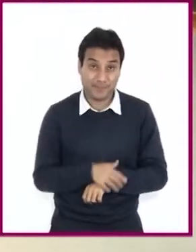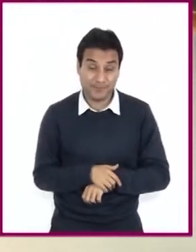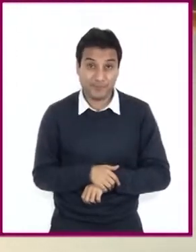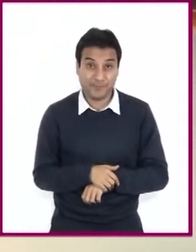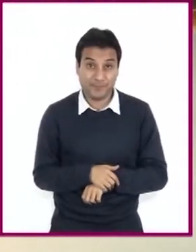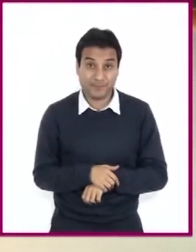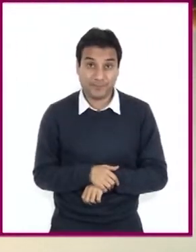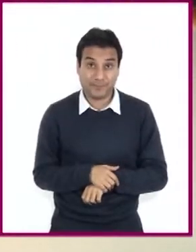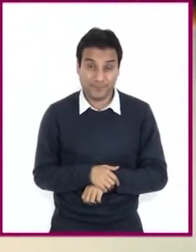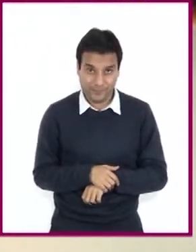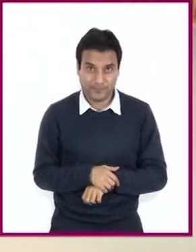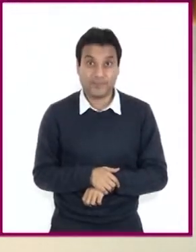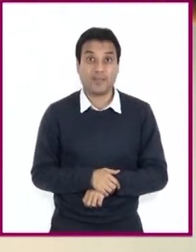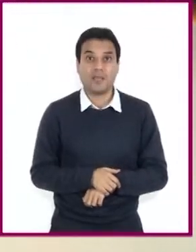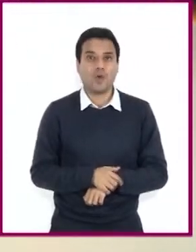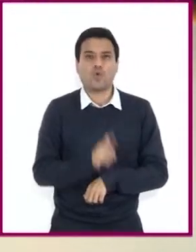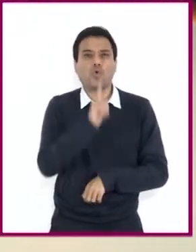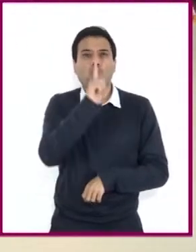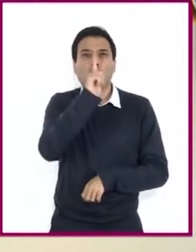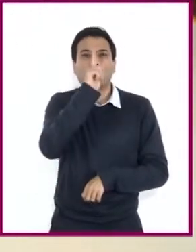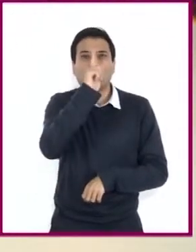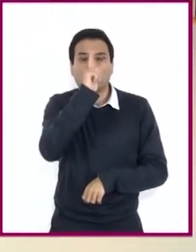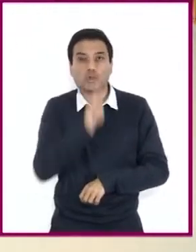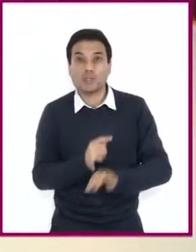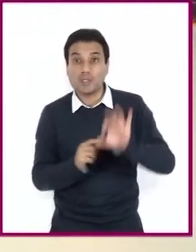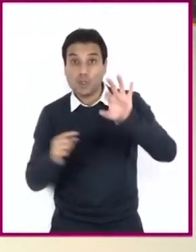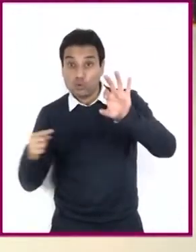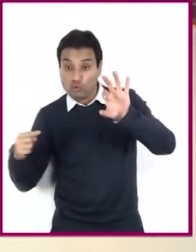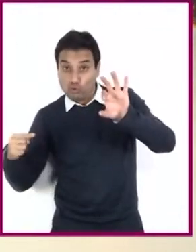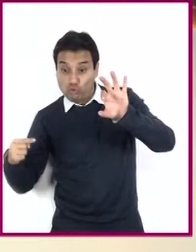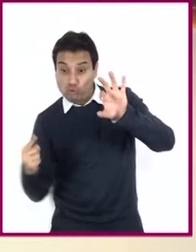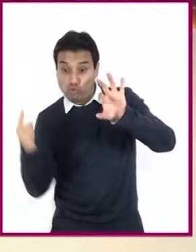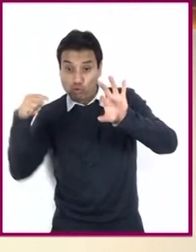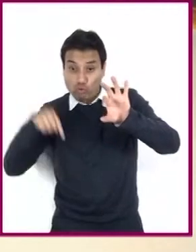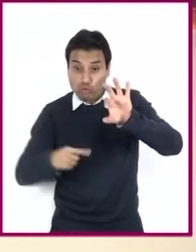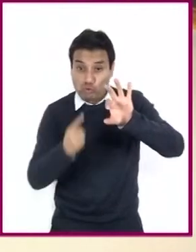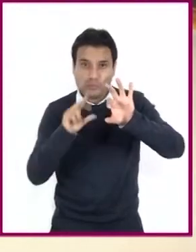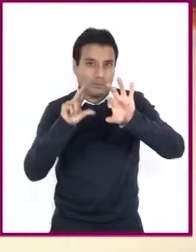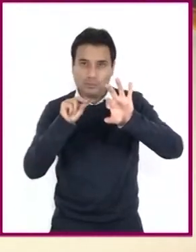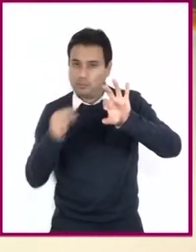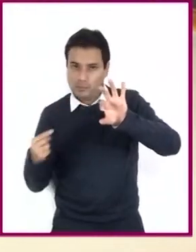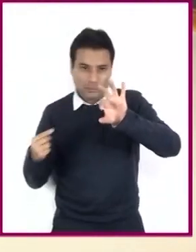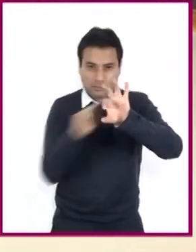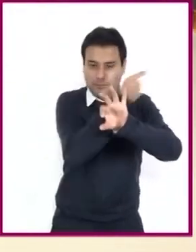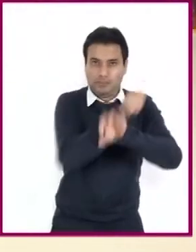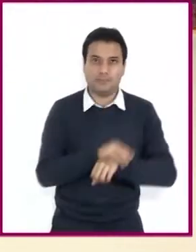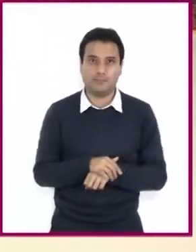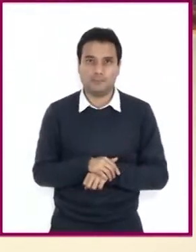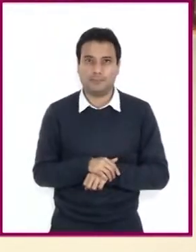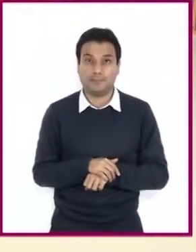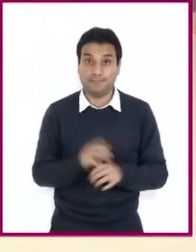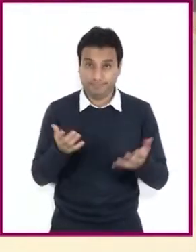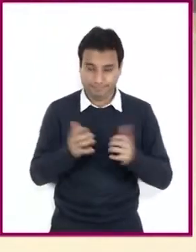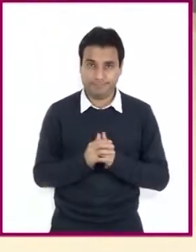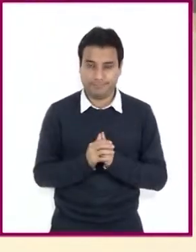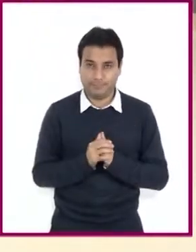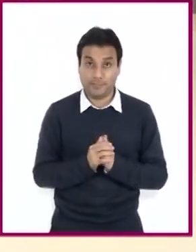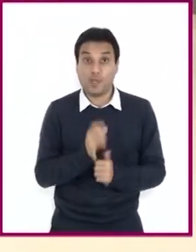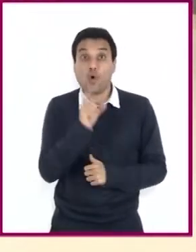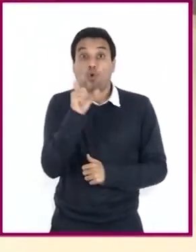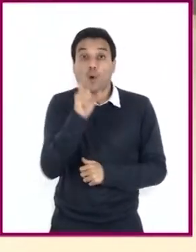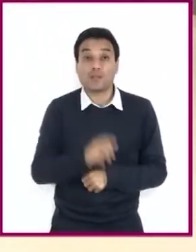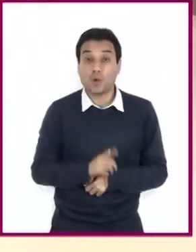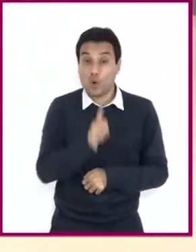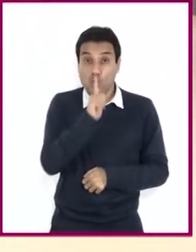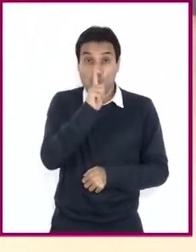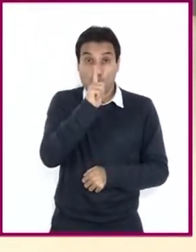iluminado formaba una línea recta entre el agujero y una de las linternas. 3. Cuando la linterna